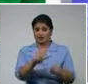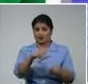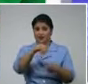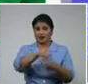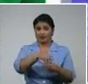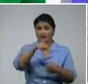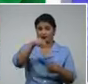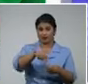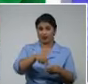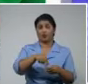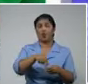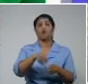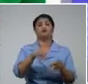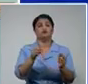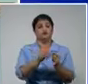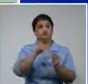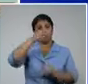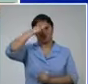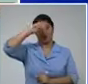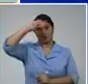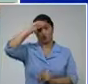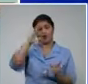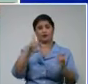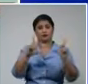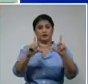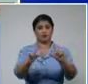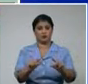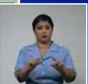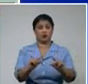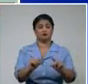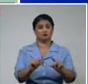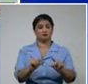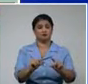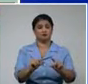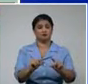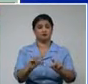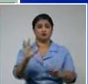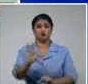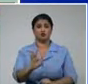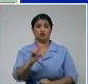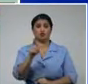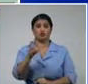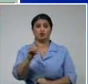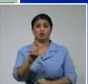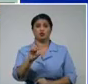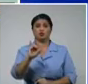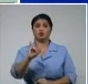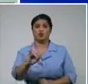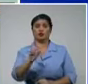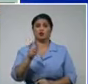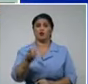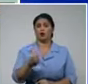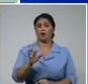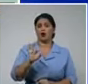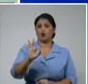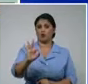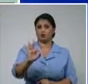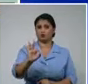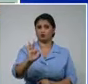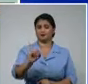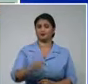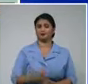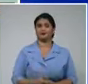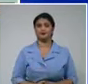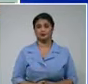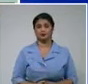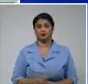nacionalmente en Cuba disminuye a 106,8 por 100.000 habitantes. Estamos hablando de tasa de incidencia de casos